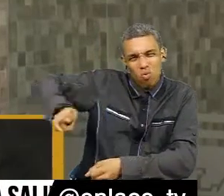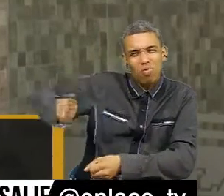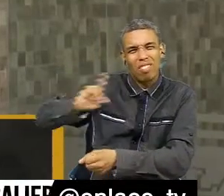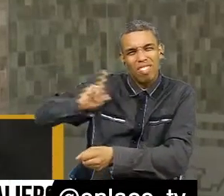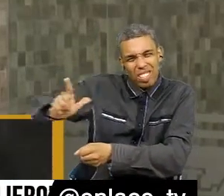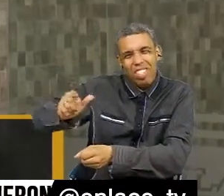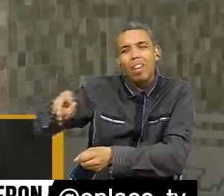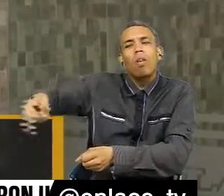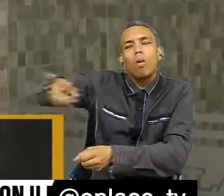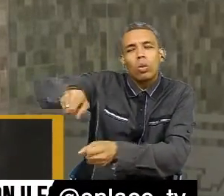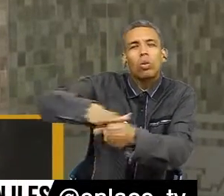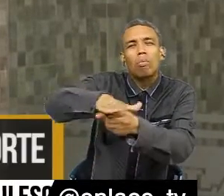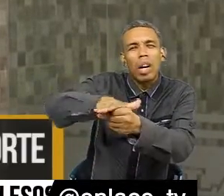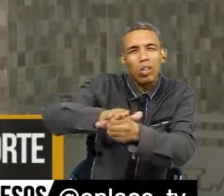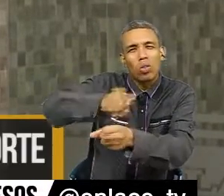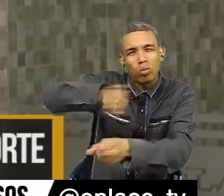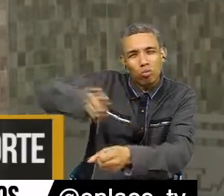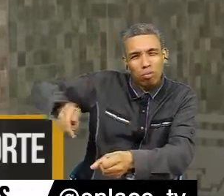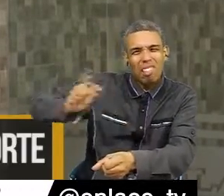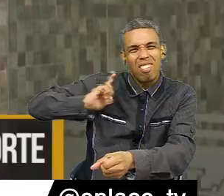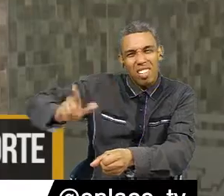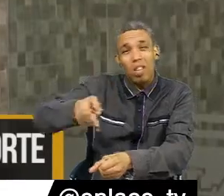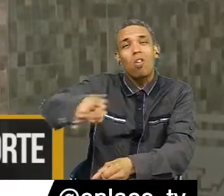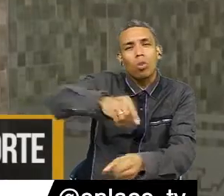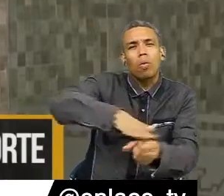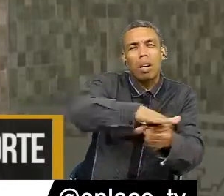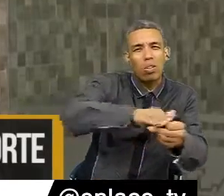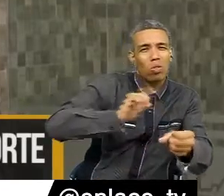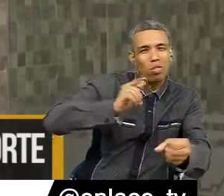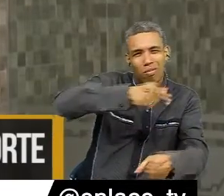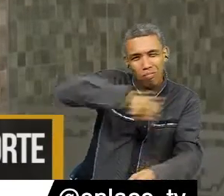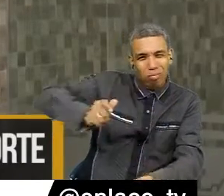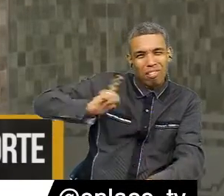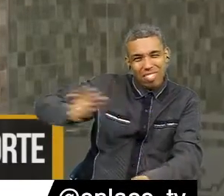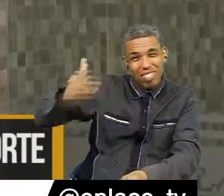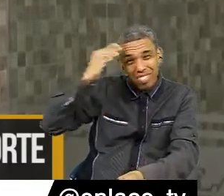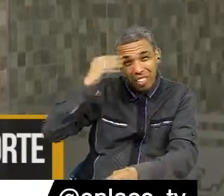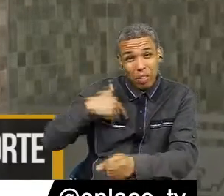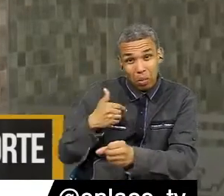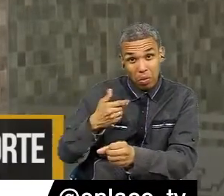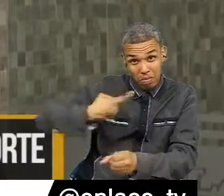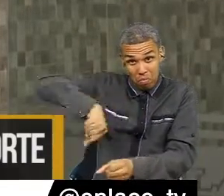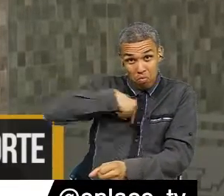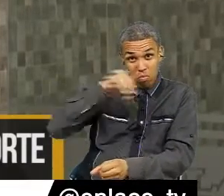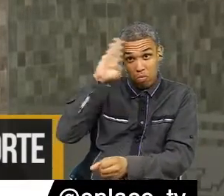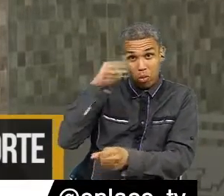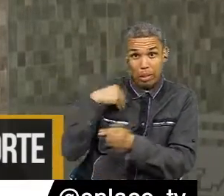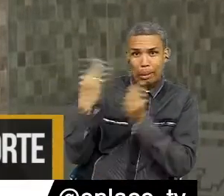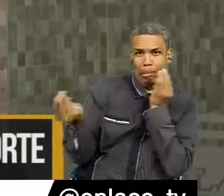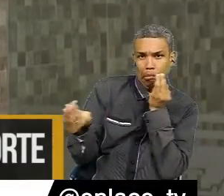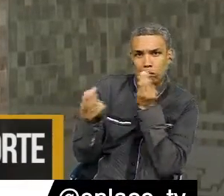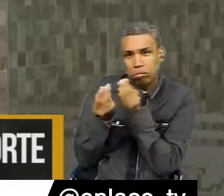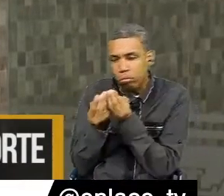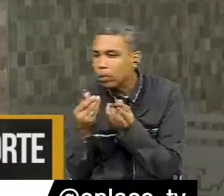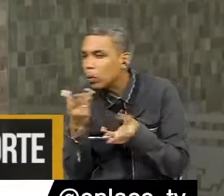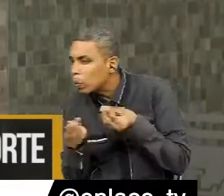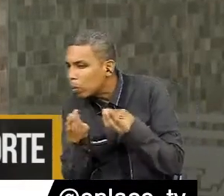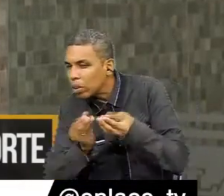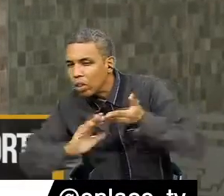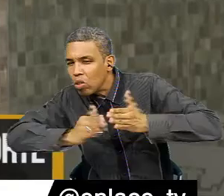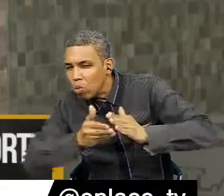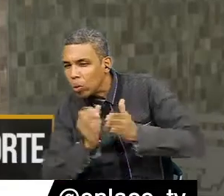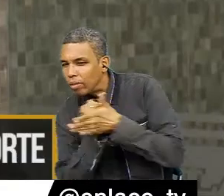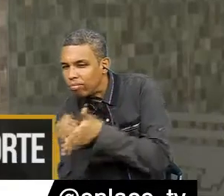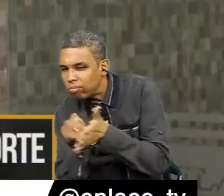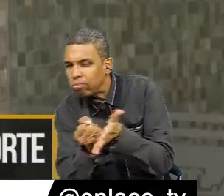comuna, cada barrio, hay gestores de participación ciudadana que pertenecen a la estación Barranca Bermeja. Con ellos se pueden hacer las coordinaciones y con mucho gusto estaremos